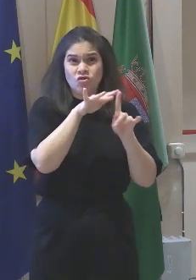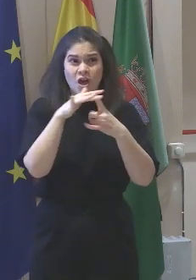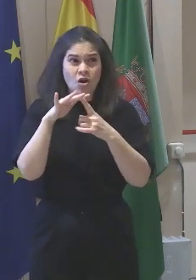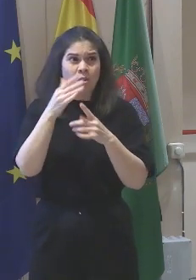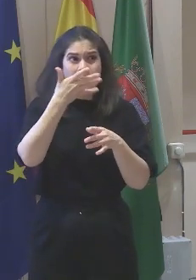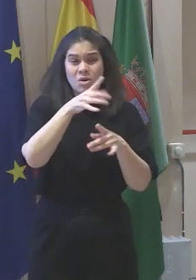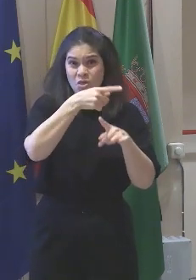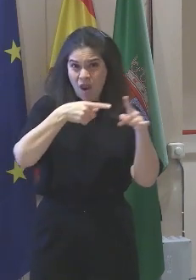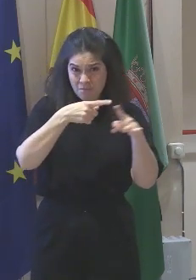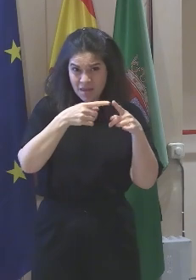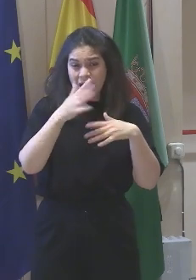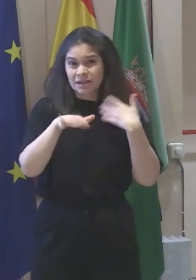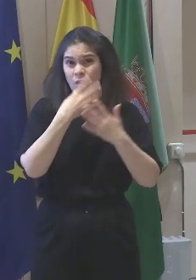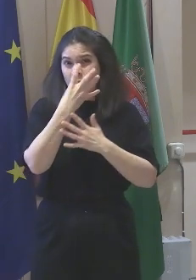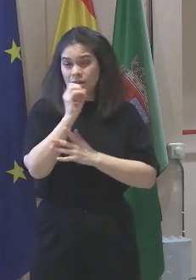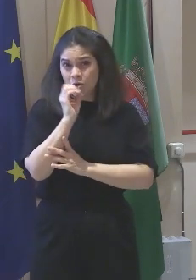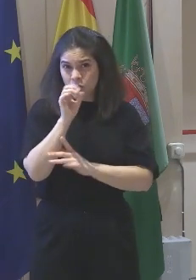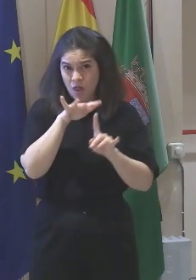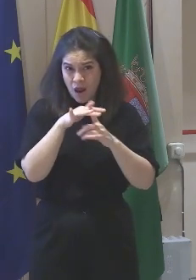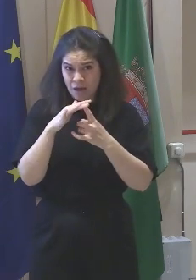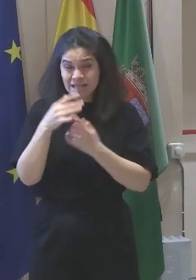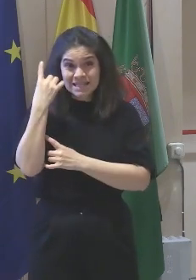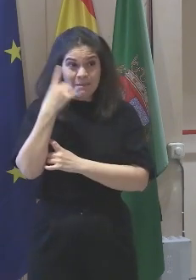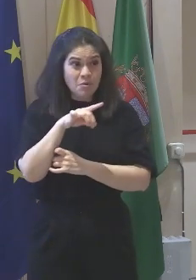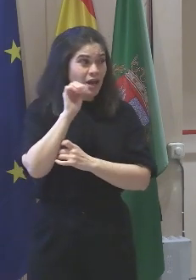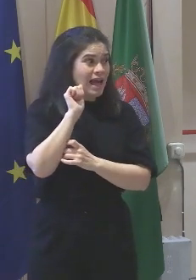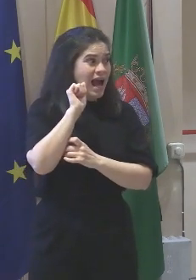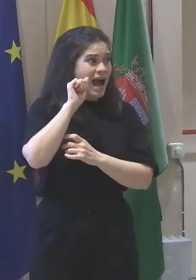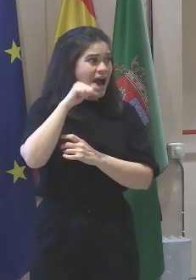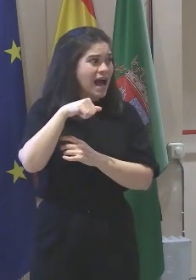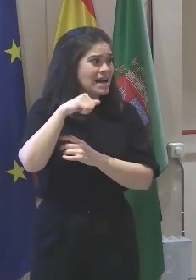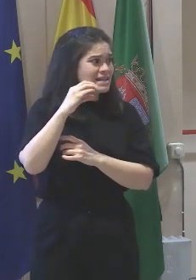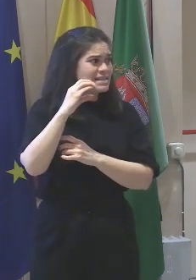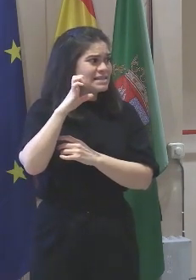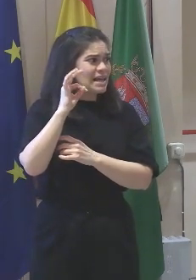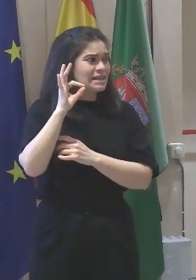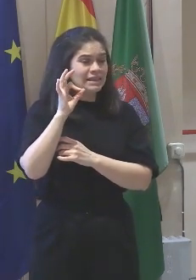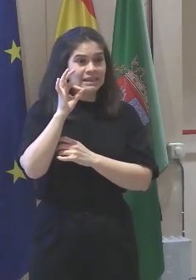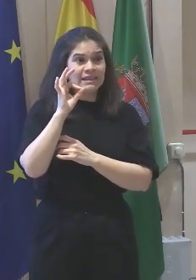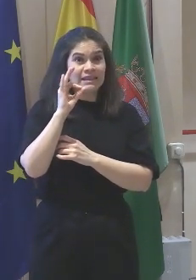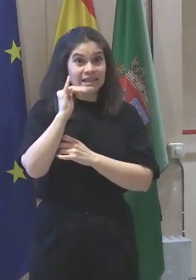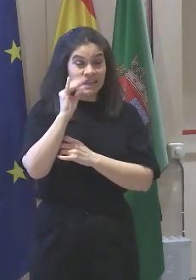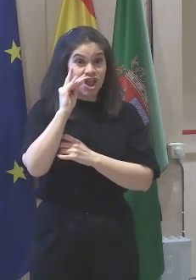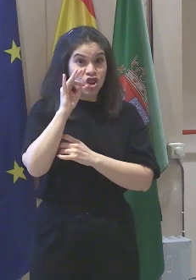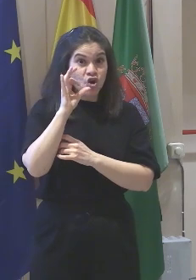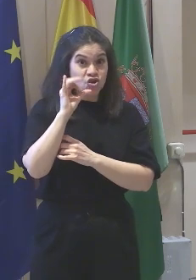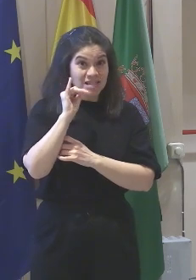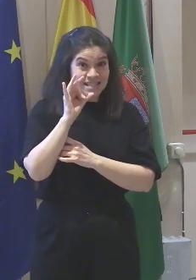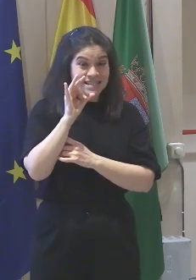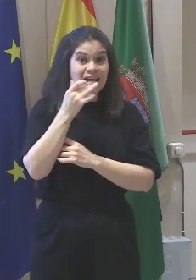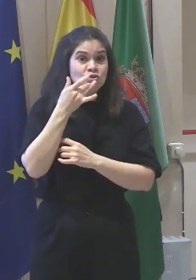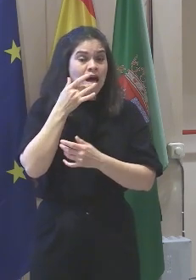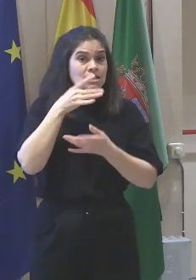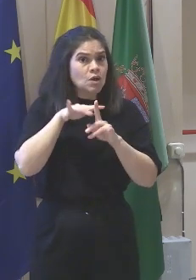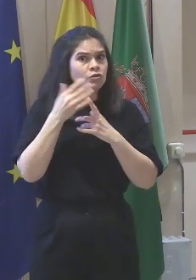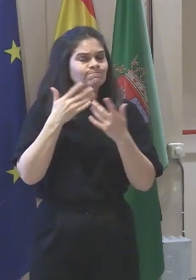media en un 40% de los casos. Sabemos que la cetoacidosis es una situación de gravedad que con los